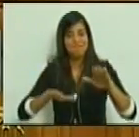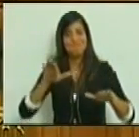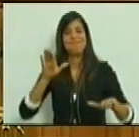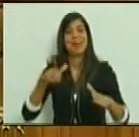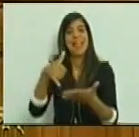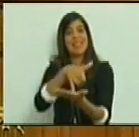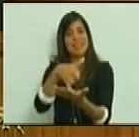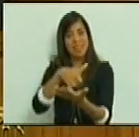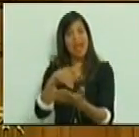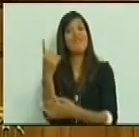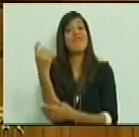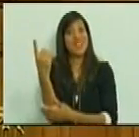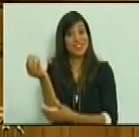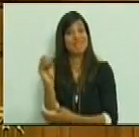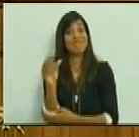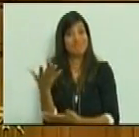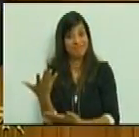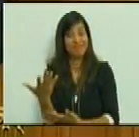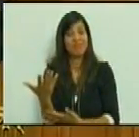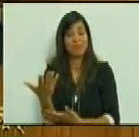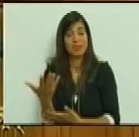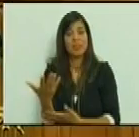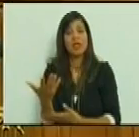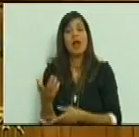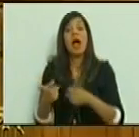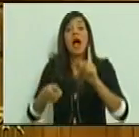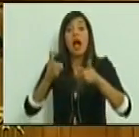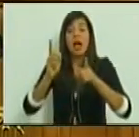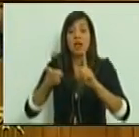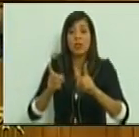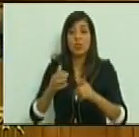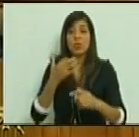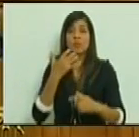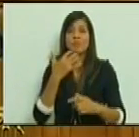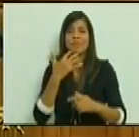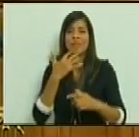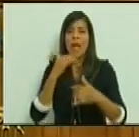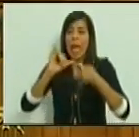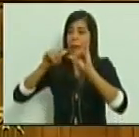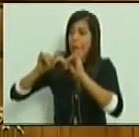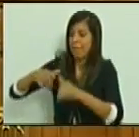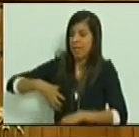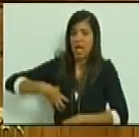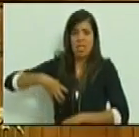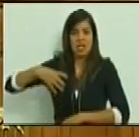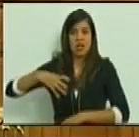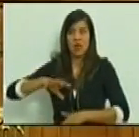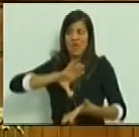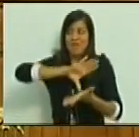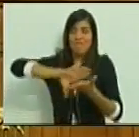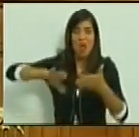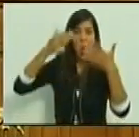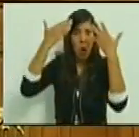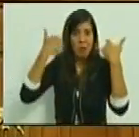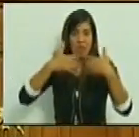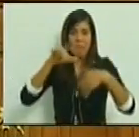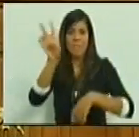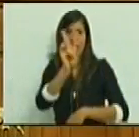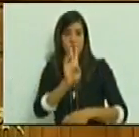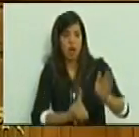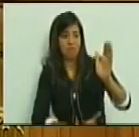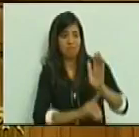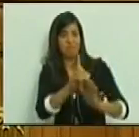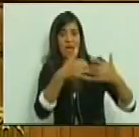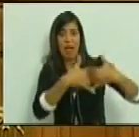soberanía, que es una categoría que quieren suprimir las concepciones neoliberales y liberales del mundo, nosotros creo que